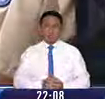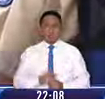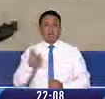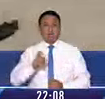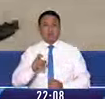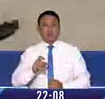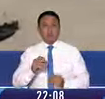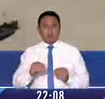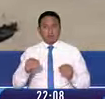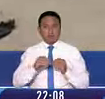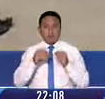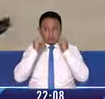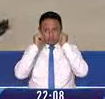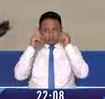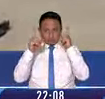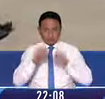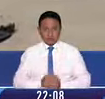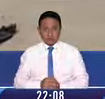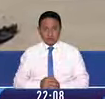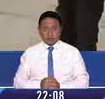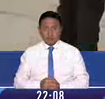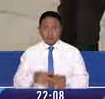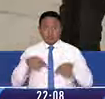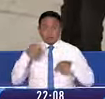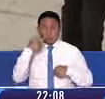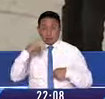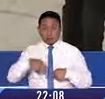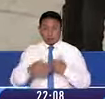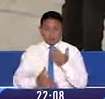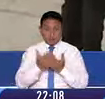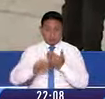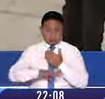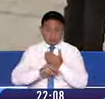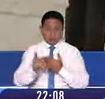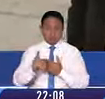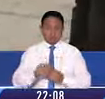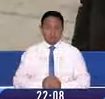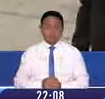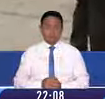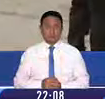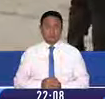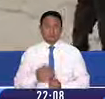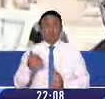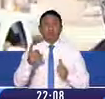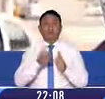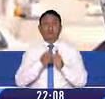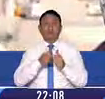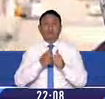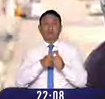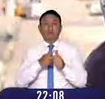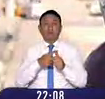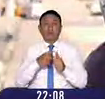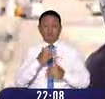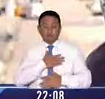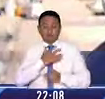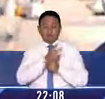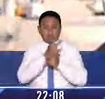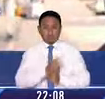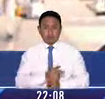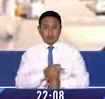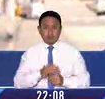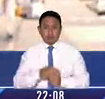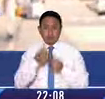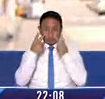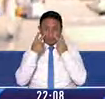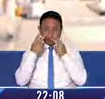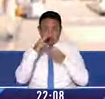estar atento. No se puede dar señales para ser víctimas de la delincuencia. Como medida primera de autoprotección, sea muy